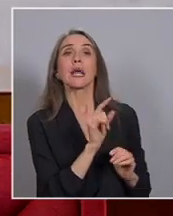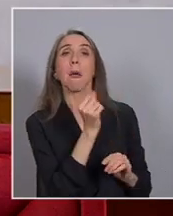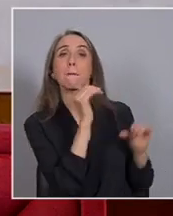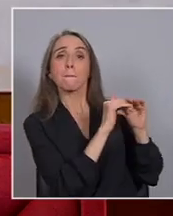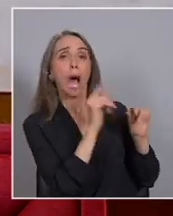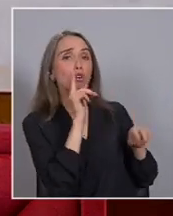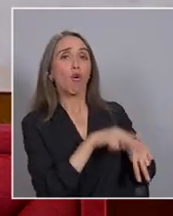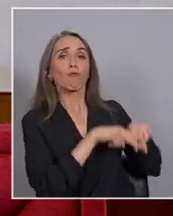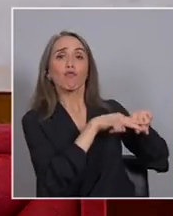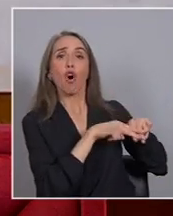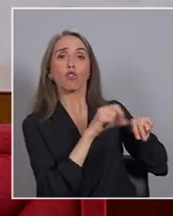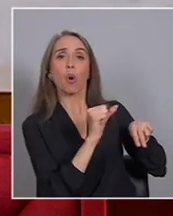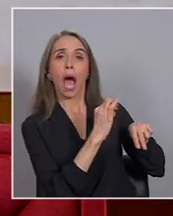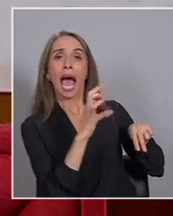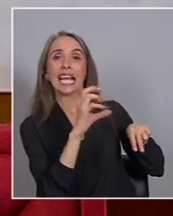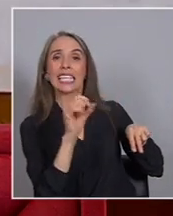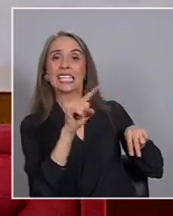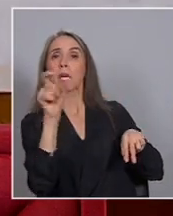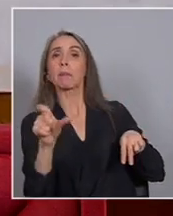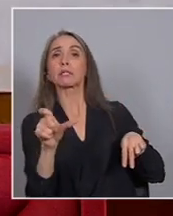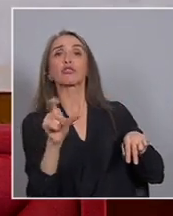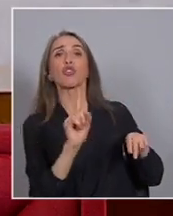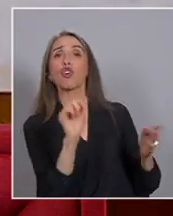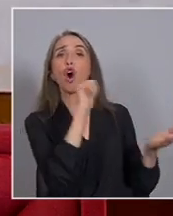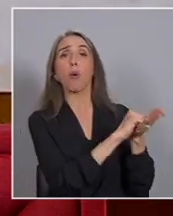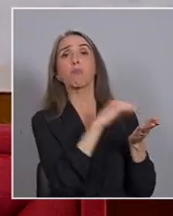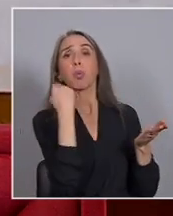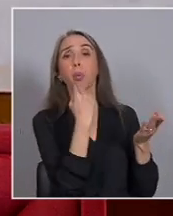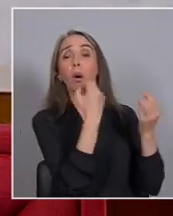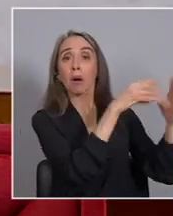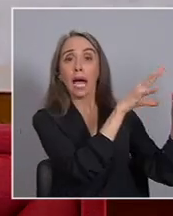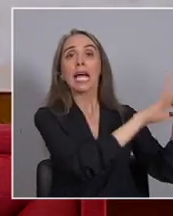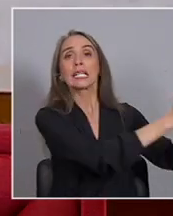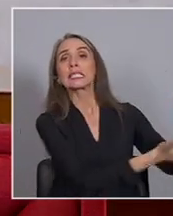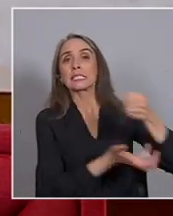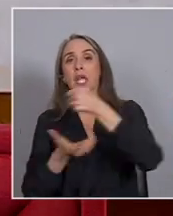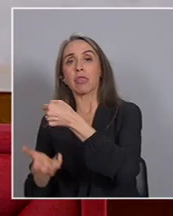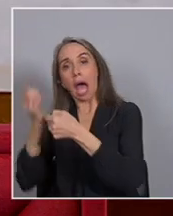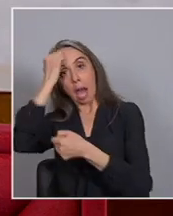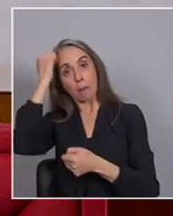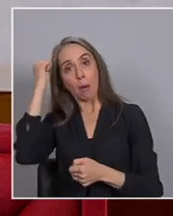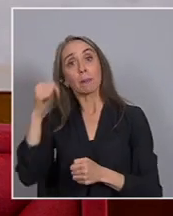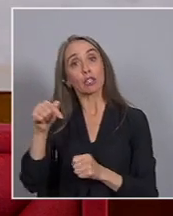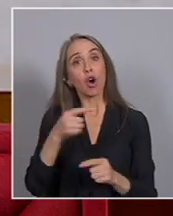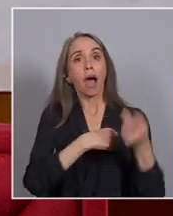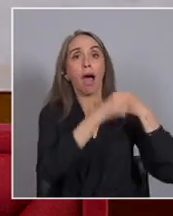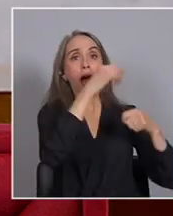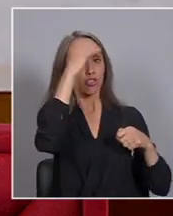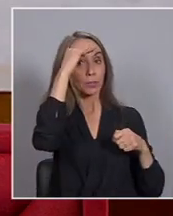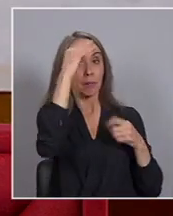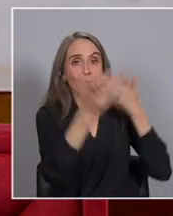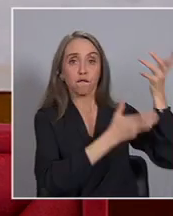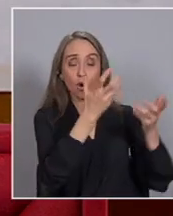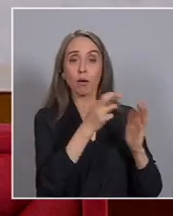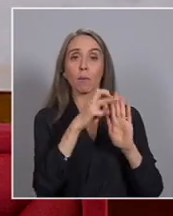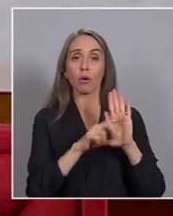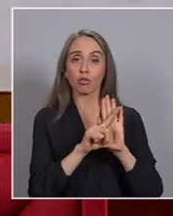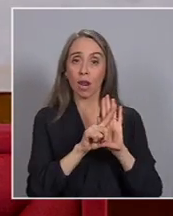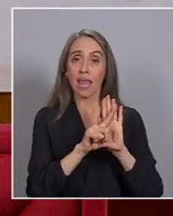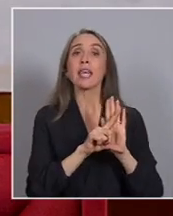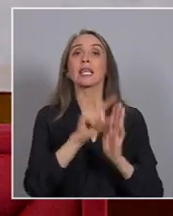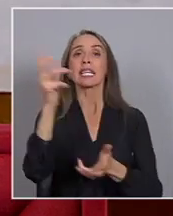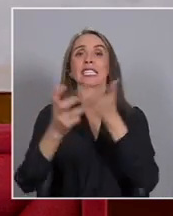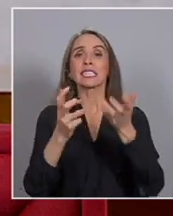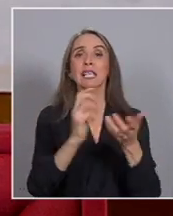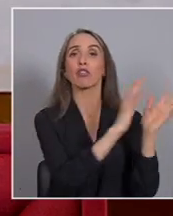reclamadas. Por eso, recogiendo estas experiencias, este año enviaremos al Congreso el proyecto de ley de incendios forestales y